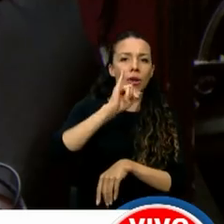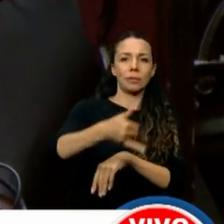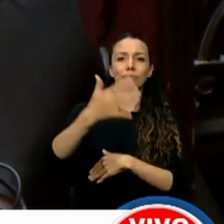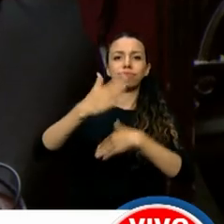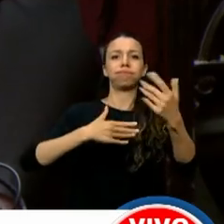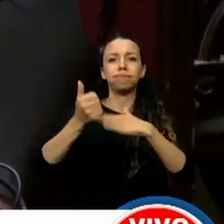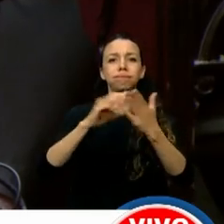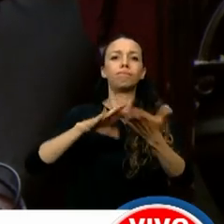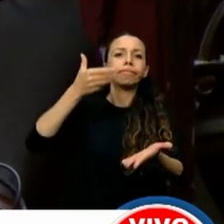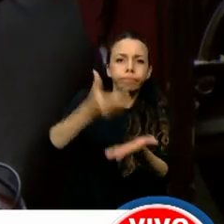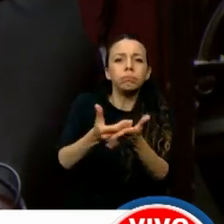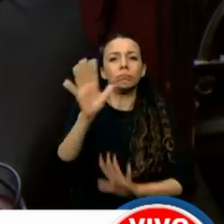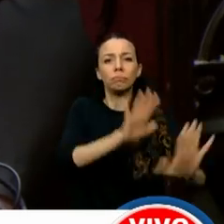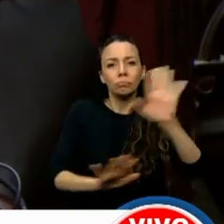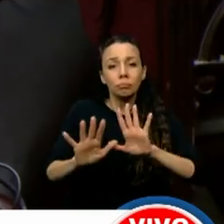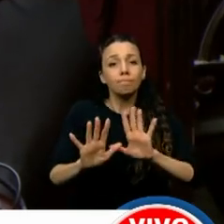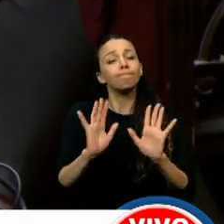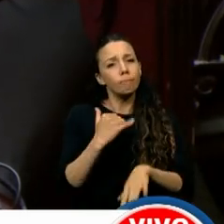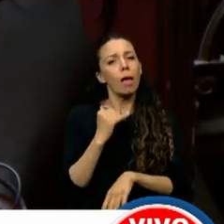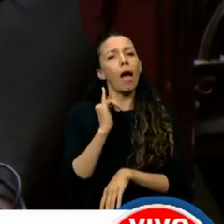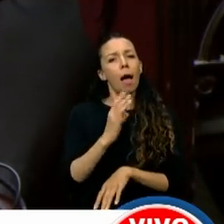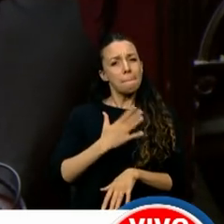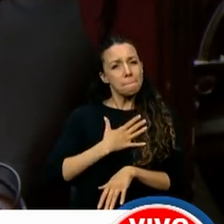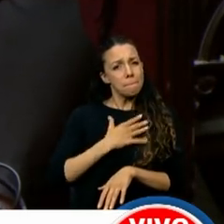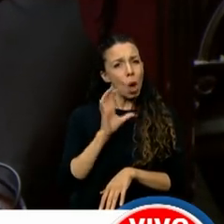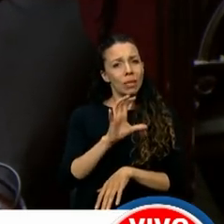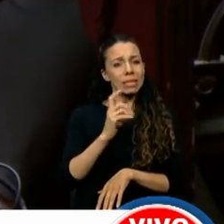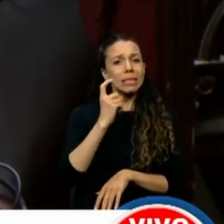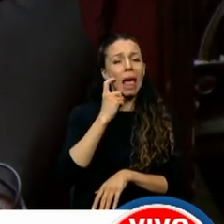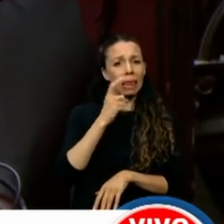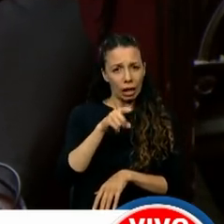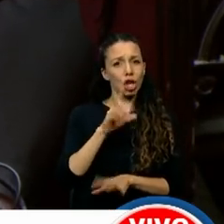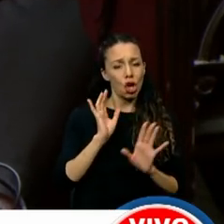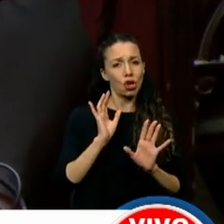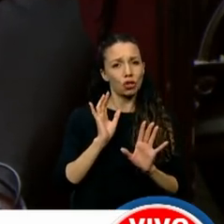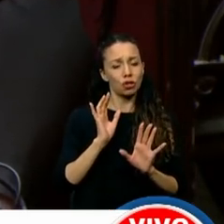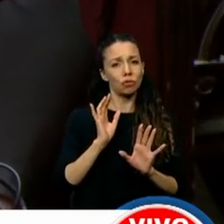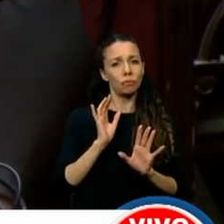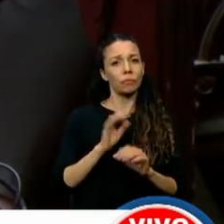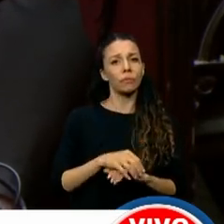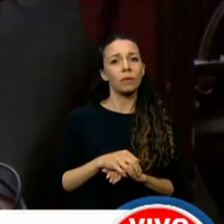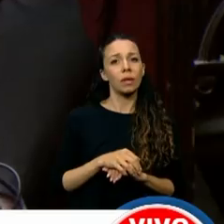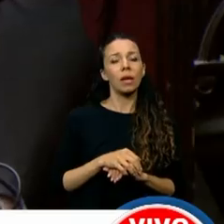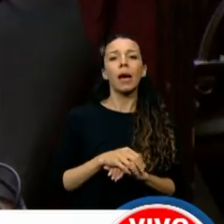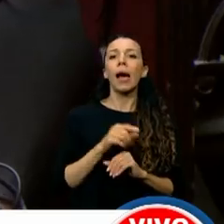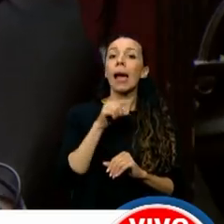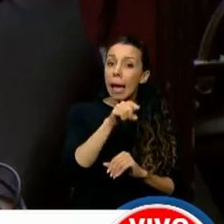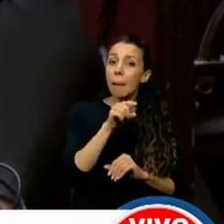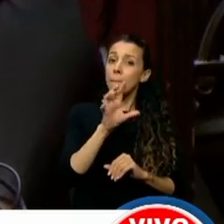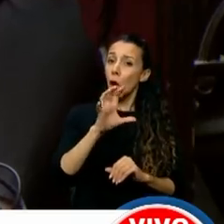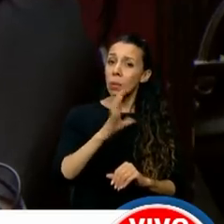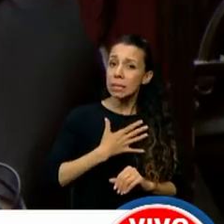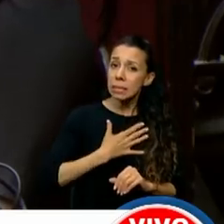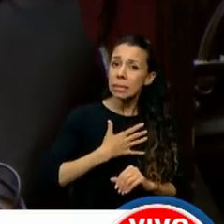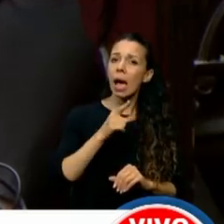presidente provincia la provincia de entre ríos no sólo no sólo que dejaron por la mitad